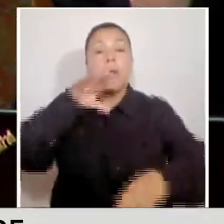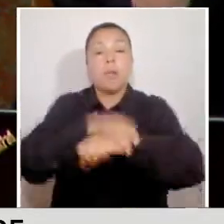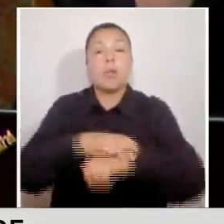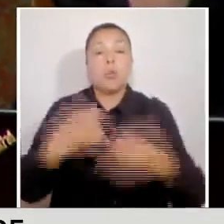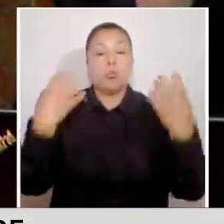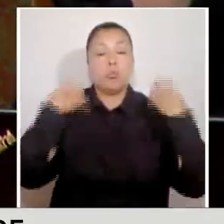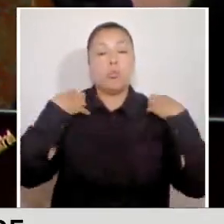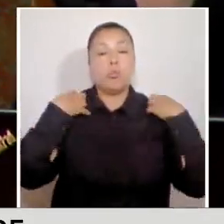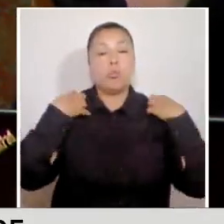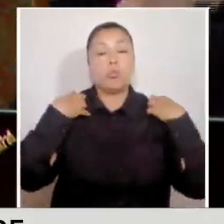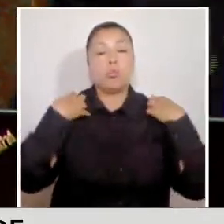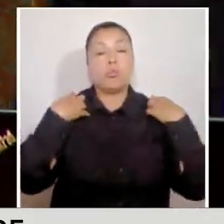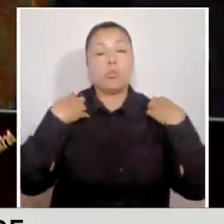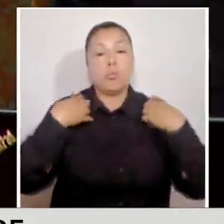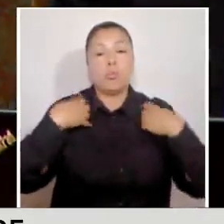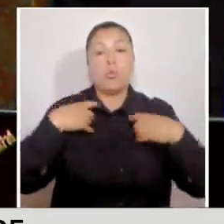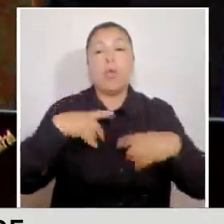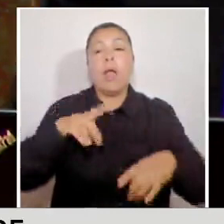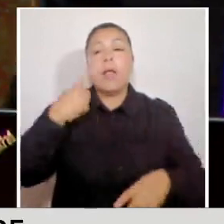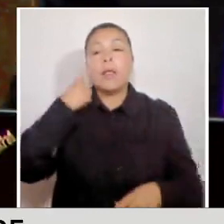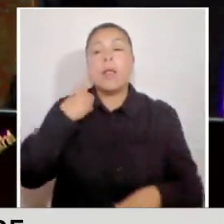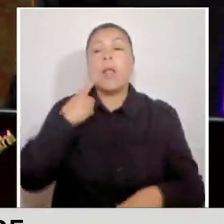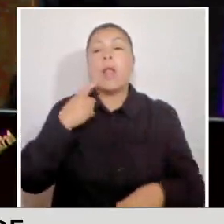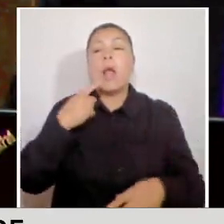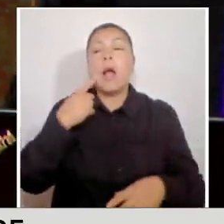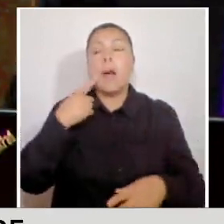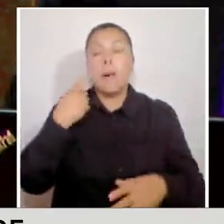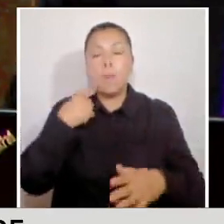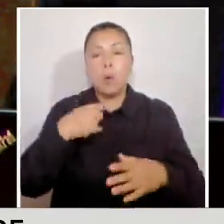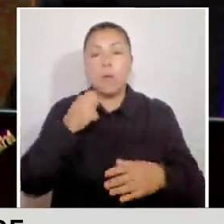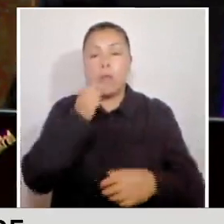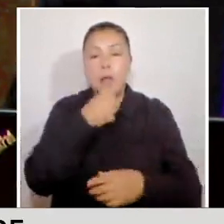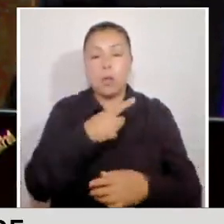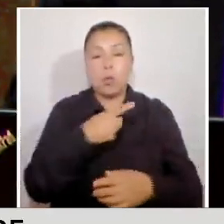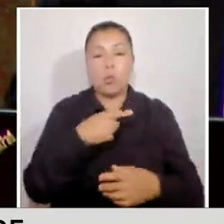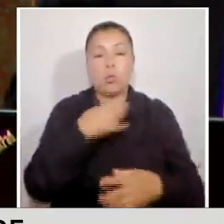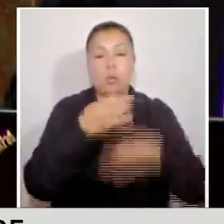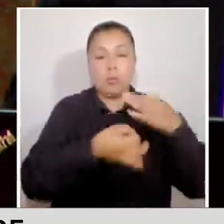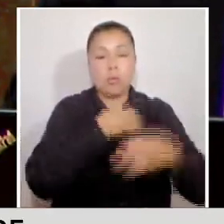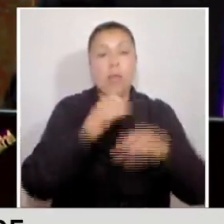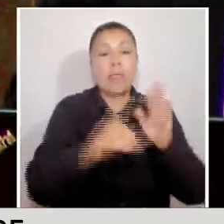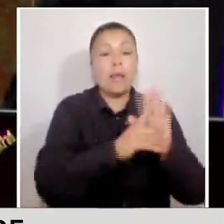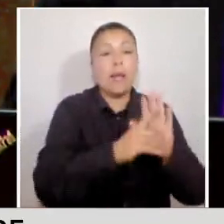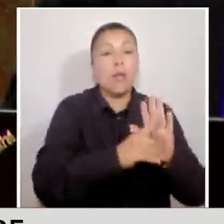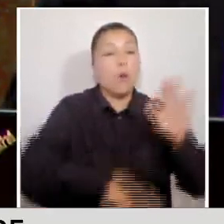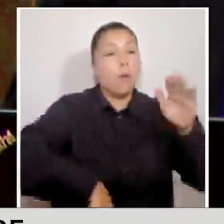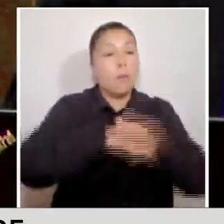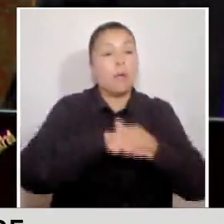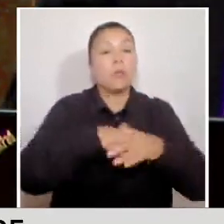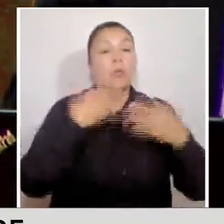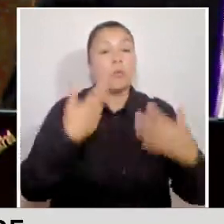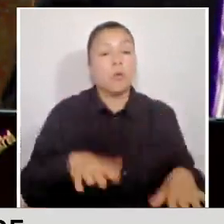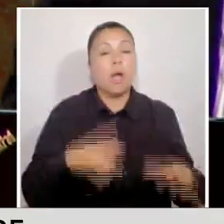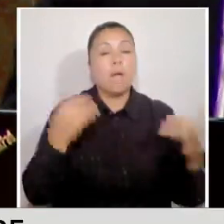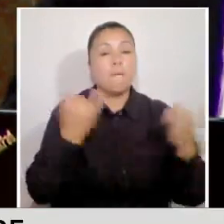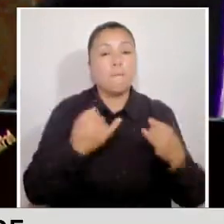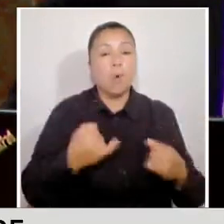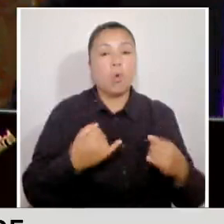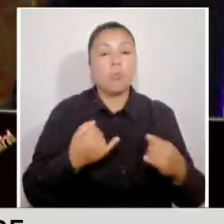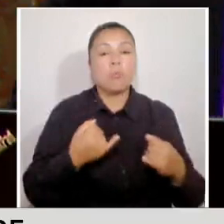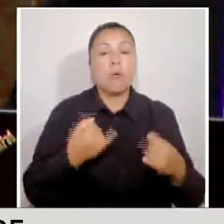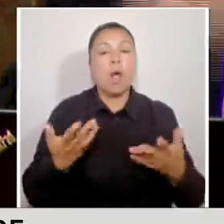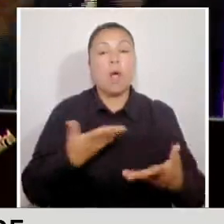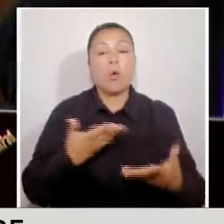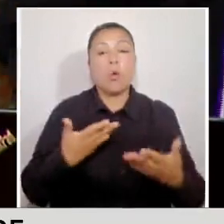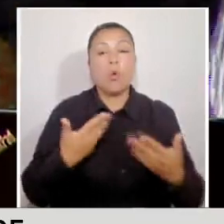acreditación de los hechos denunciados el presidente de la república mediante decreto supremo fijará la forma en que se recompensará así como